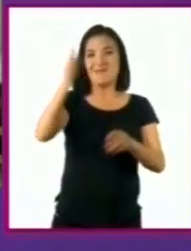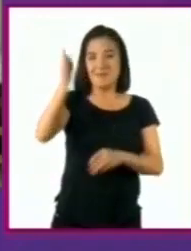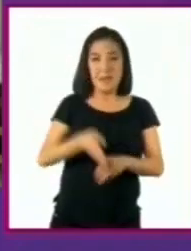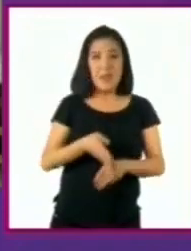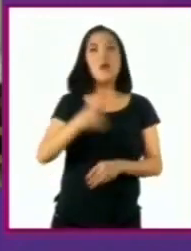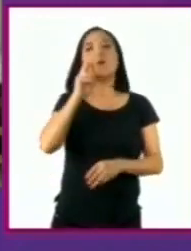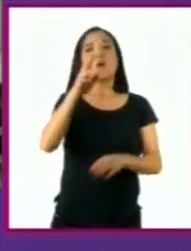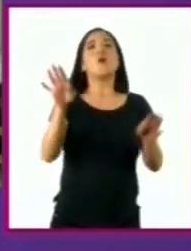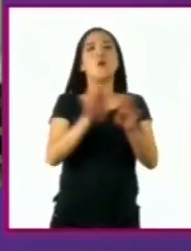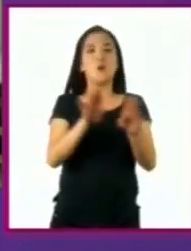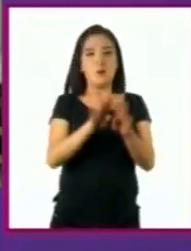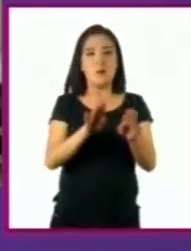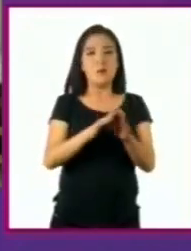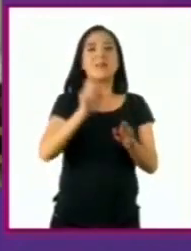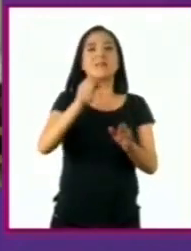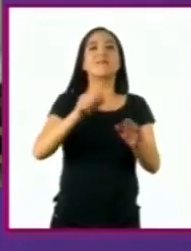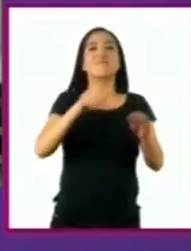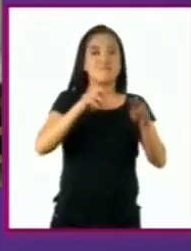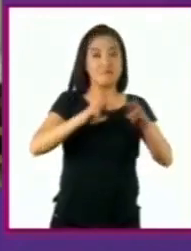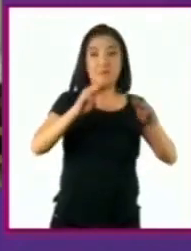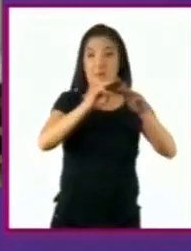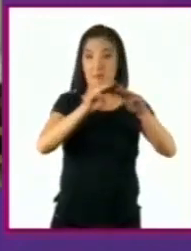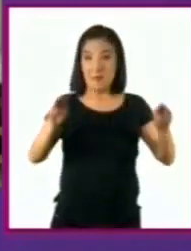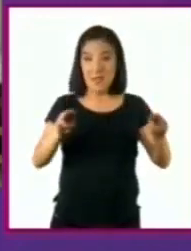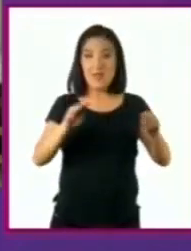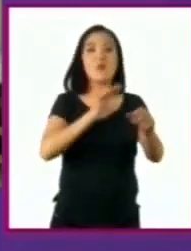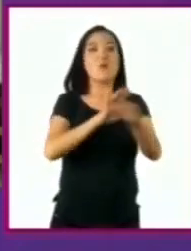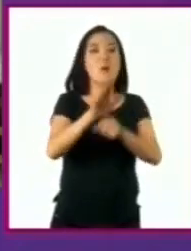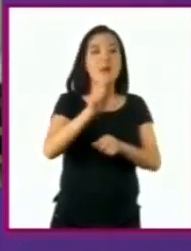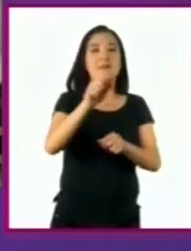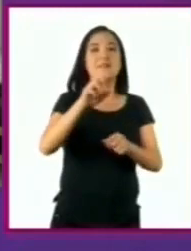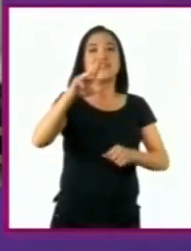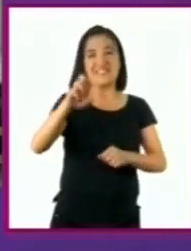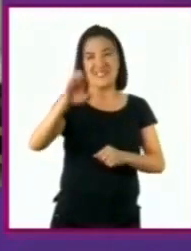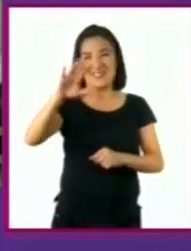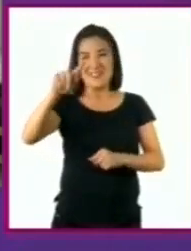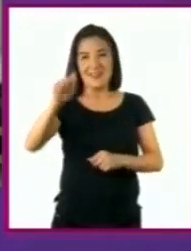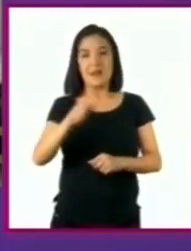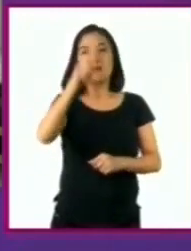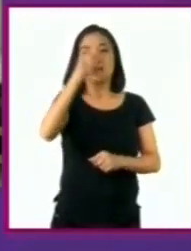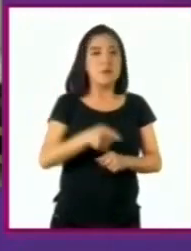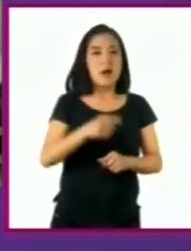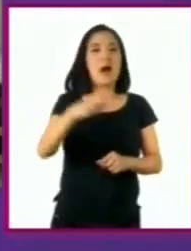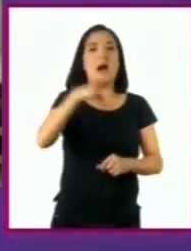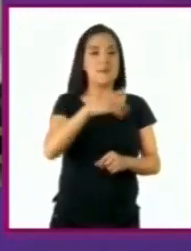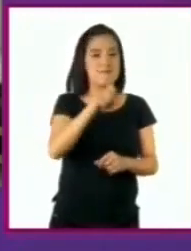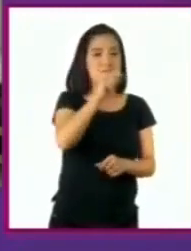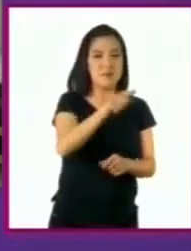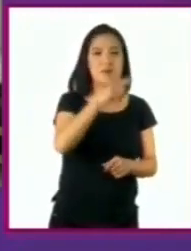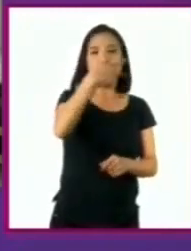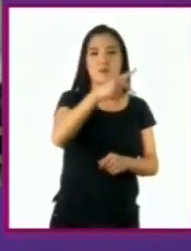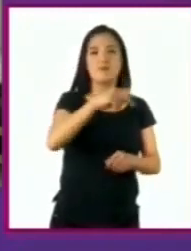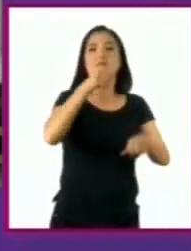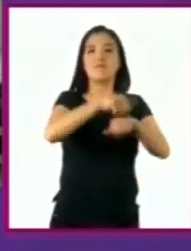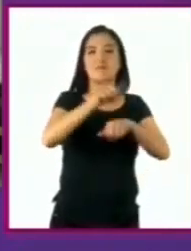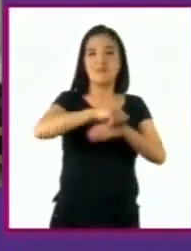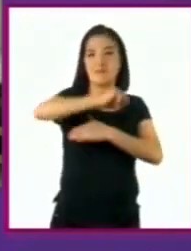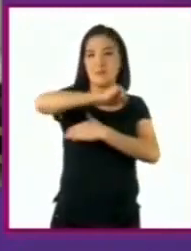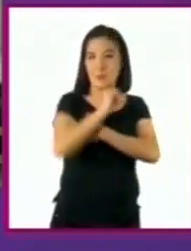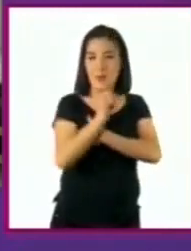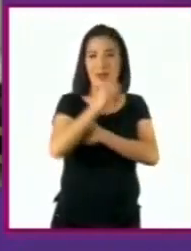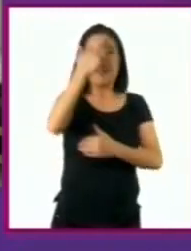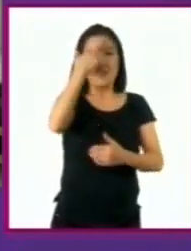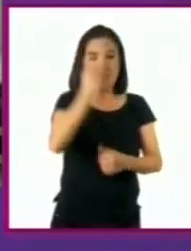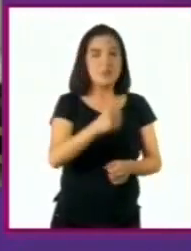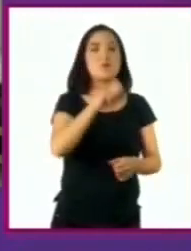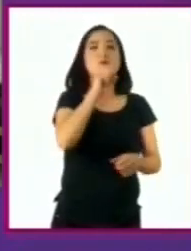las medidas de los segmentos formados por las paralelas en una de las rectas guardan la misma razón de proporcionalidad con las medidas